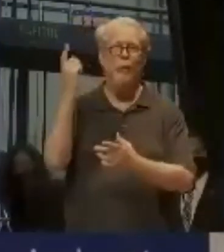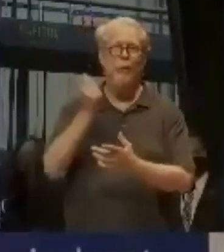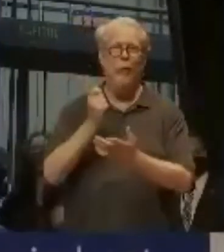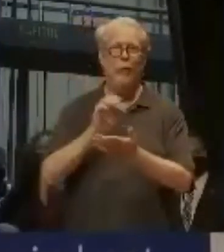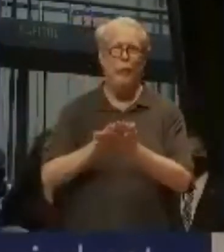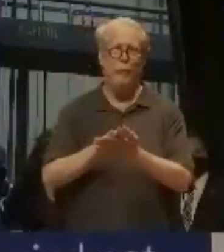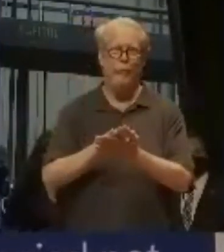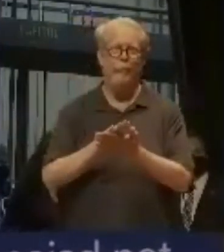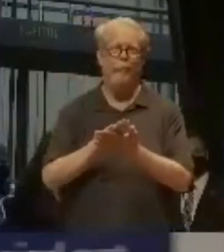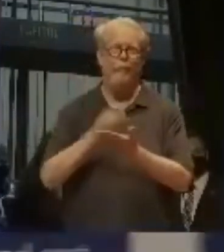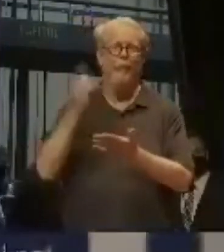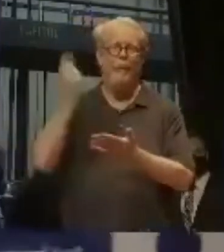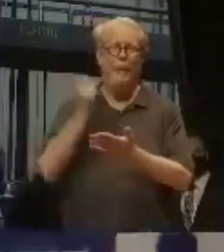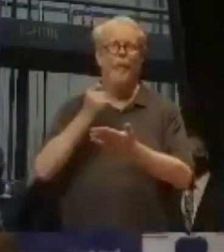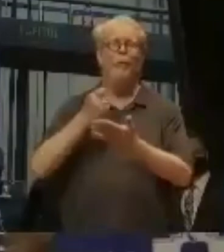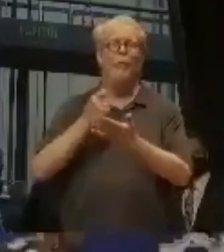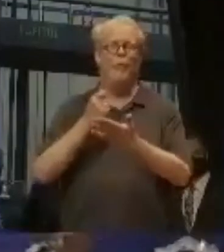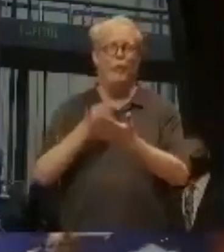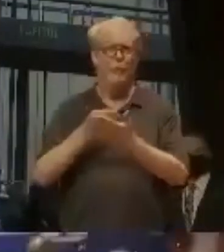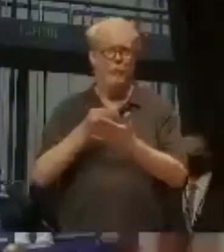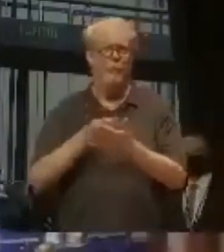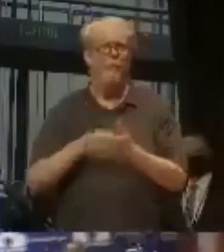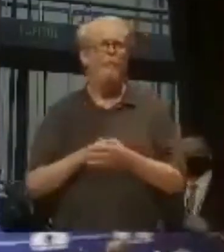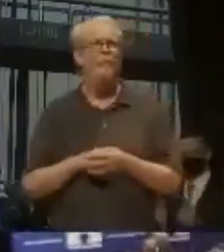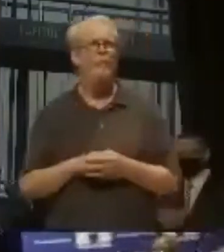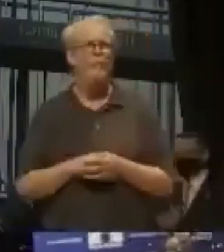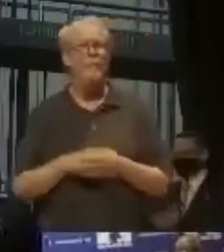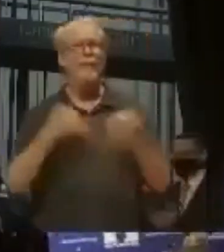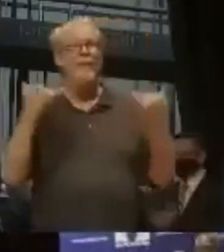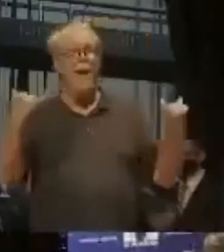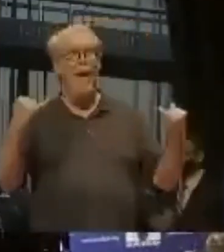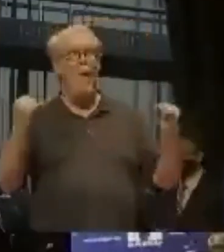de becas que fueron ganadas. Ahora el confeti.